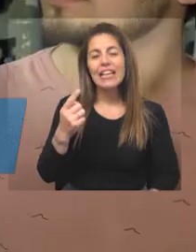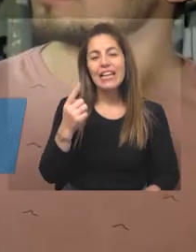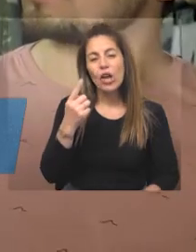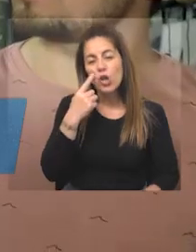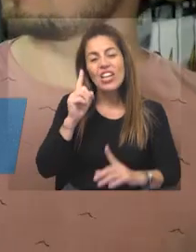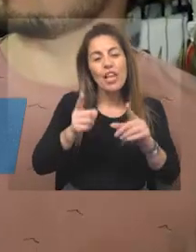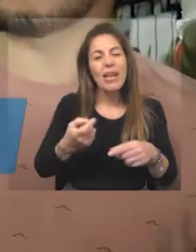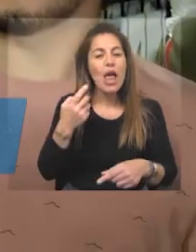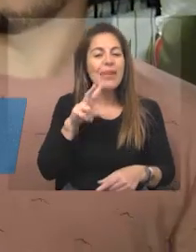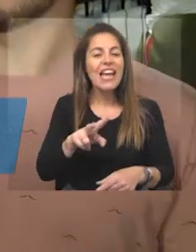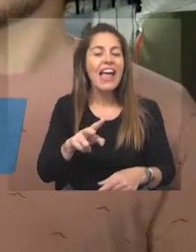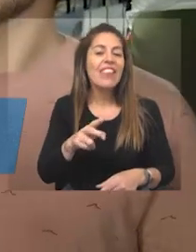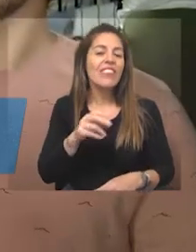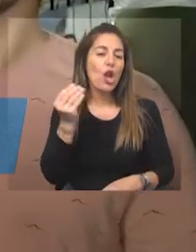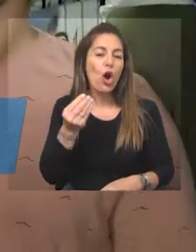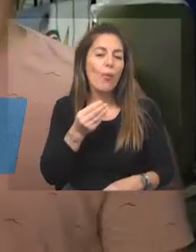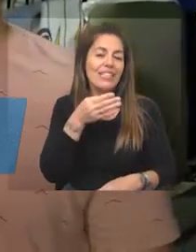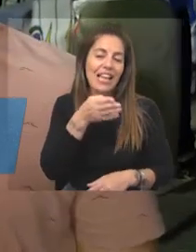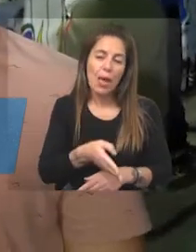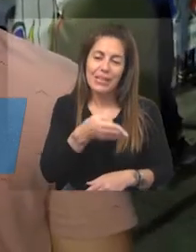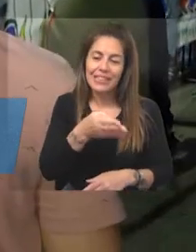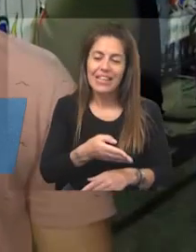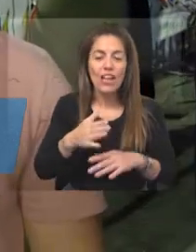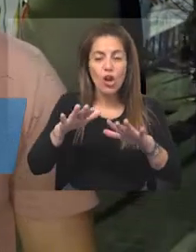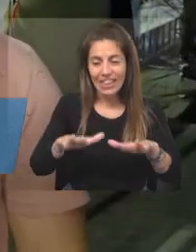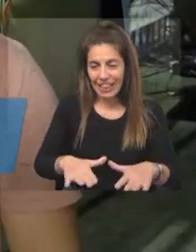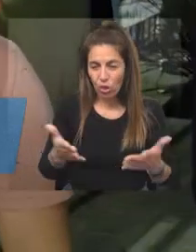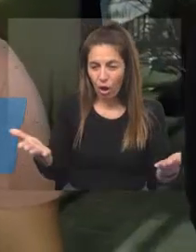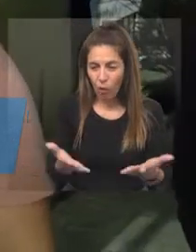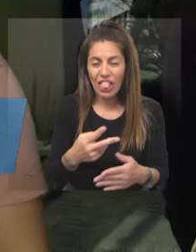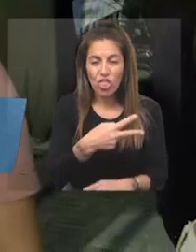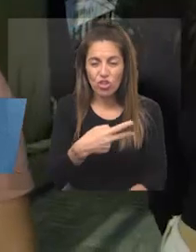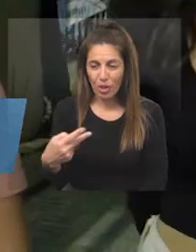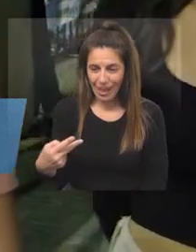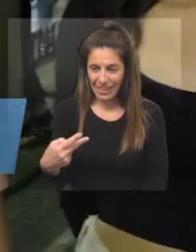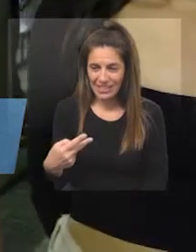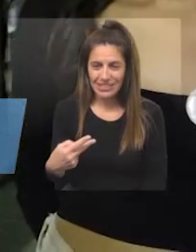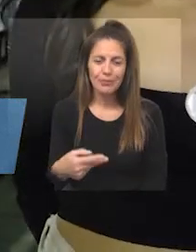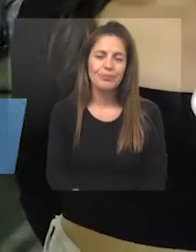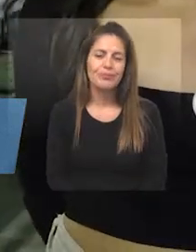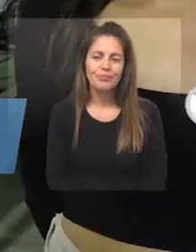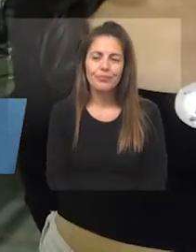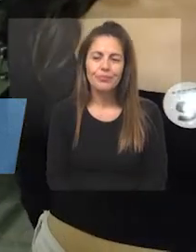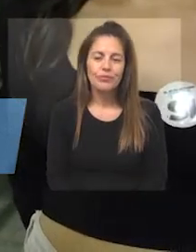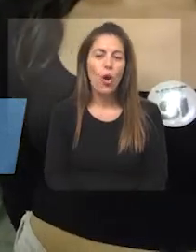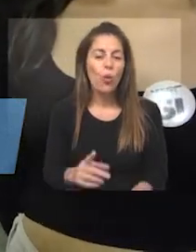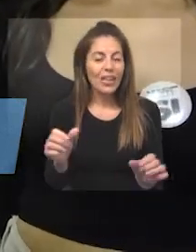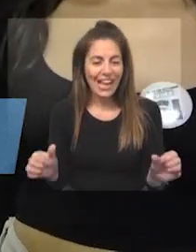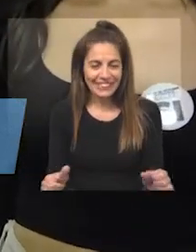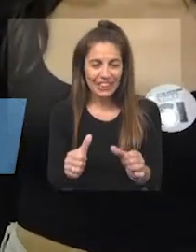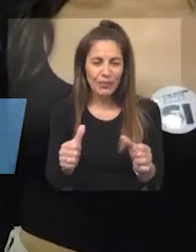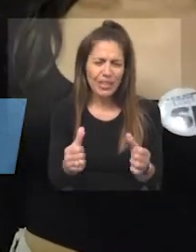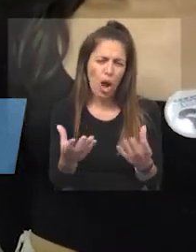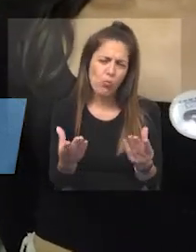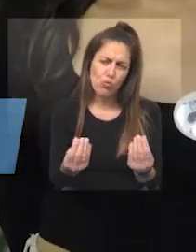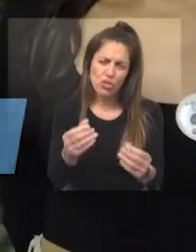de los jóvenes a la hora de la militancia Y de lo que está quedando en estas eh dos semanas bueno Claudio eh una actividad masiva